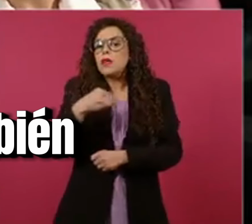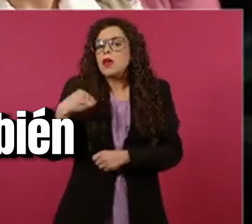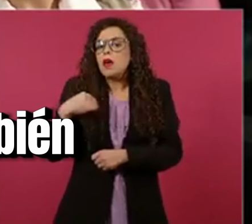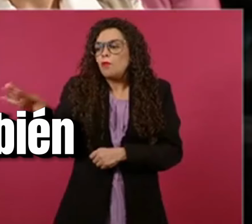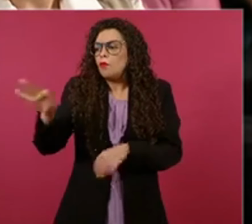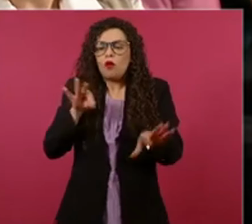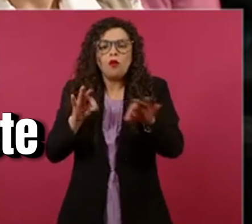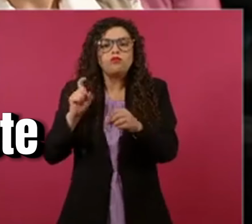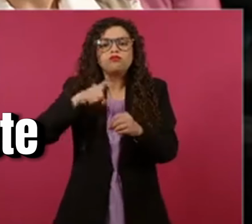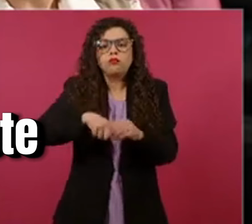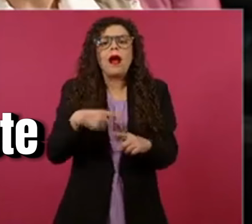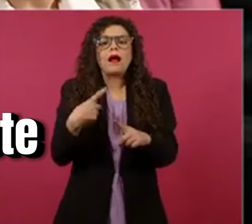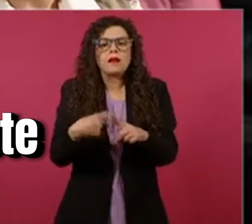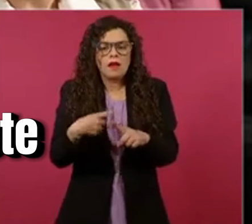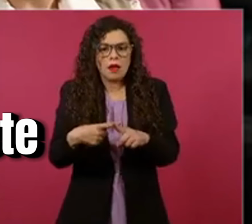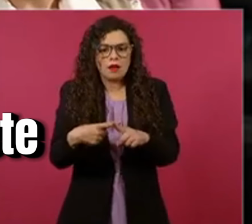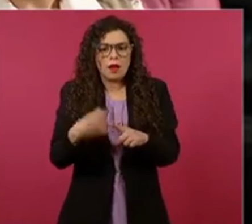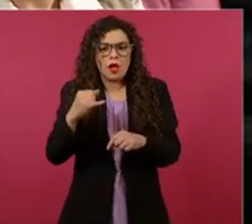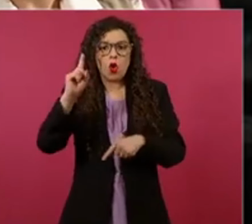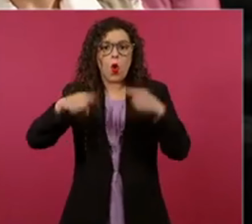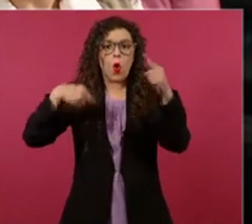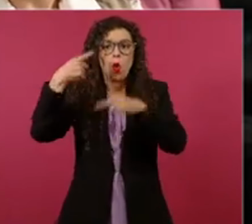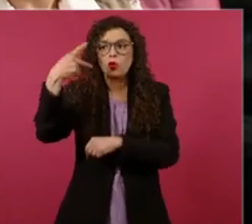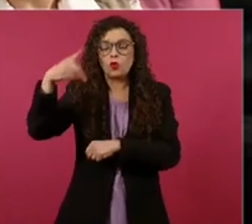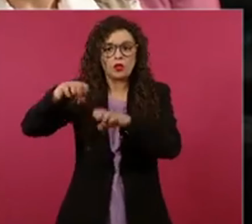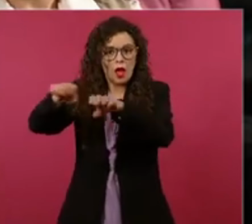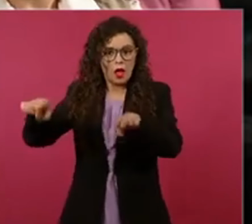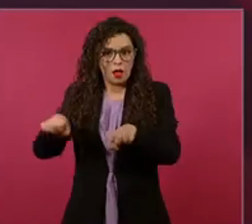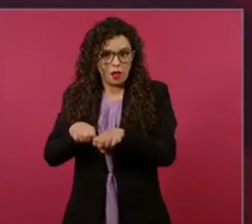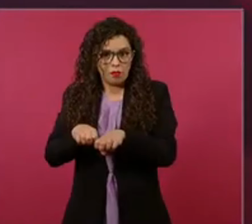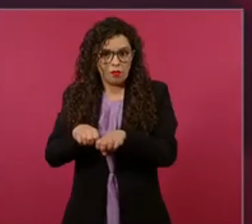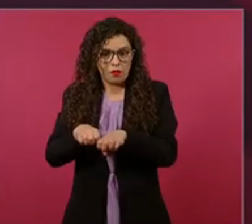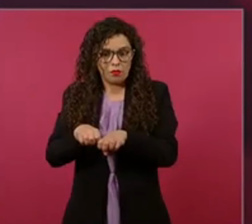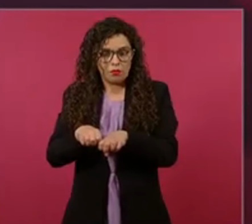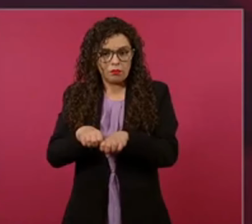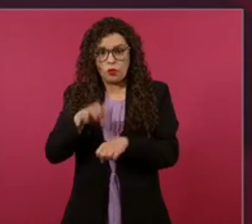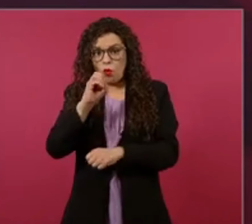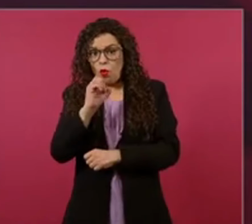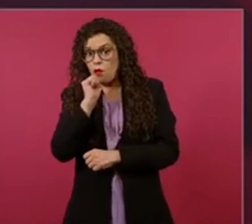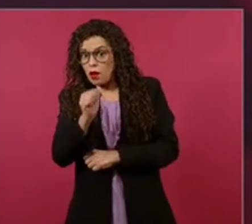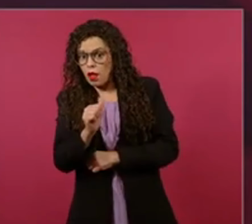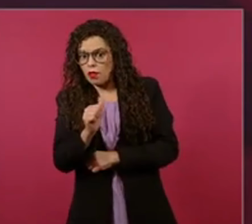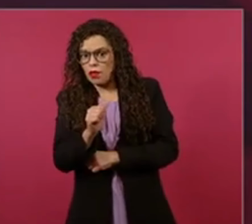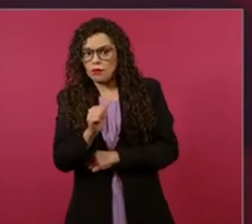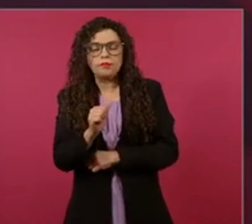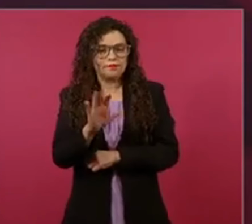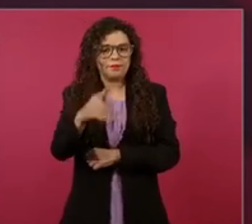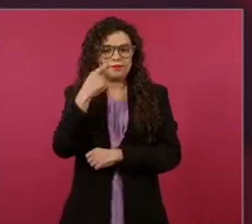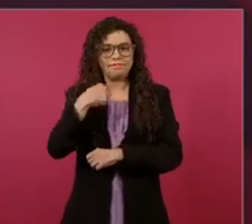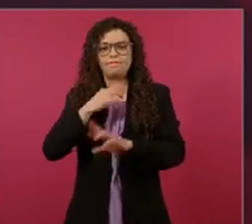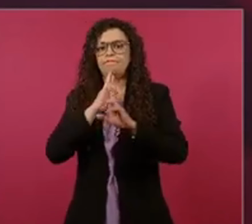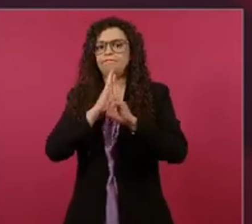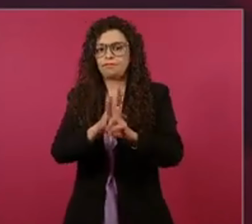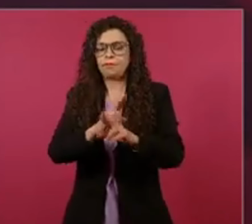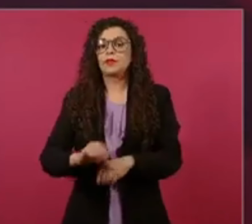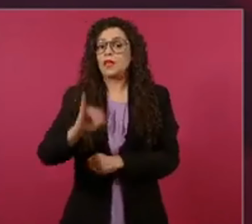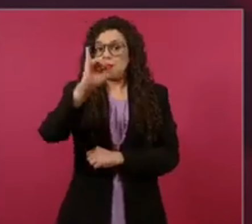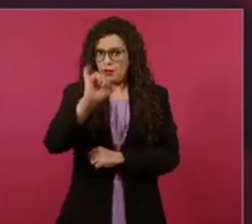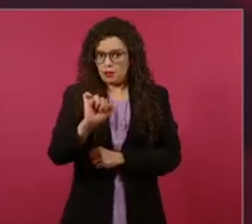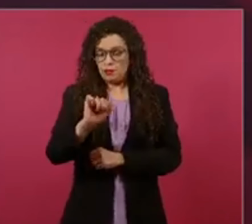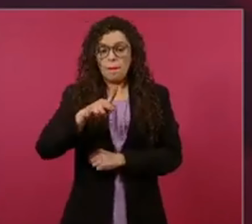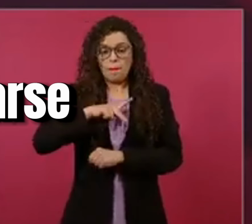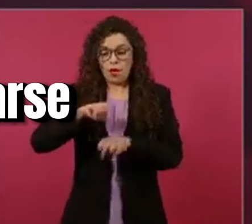que serían también los integrantes del siguiente gabinete o no necesariamente. Sí, yo presentaré mi gabinete la próxima